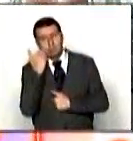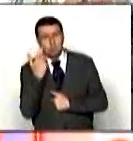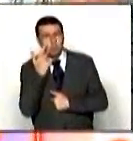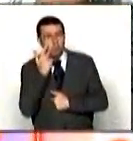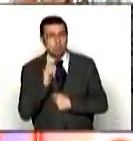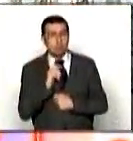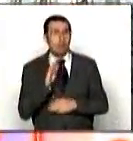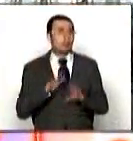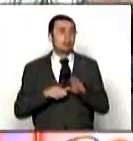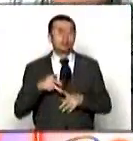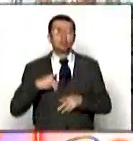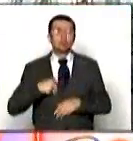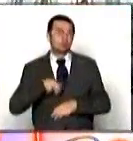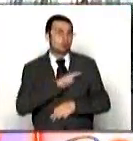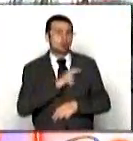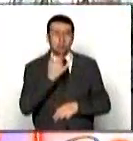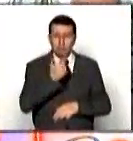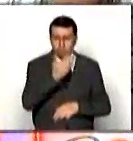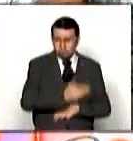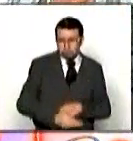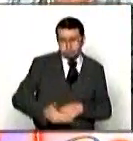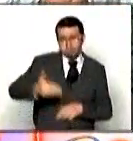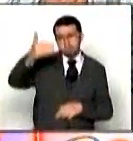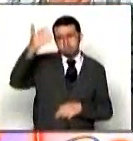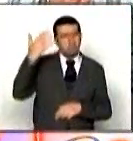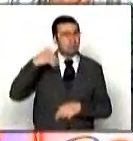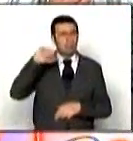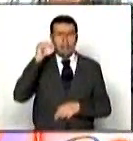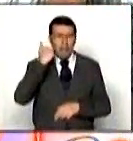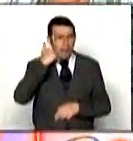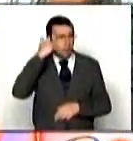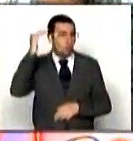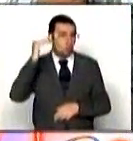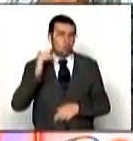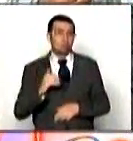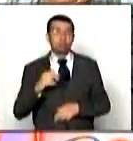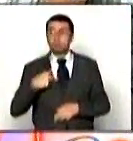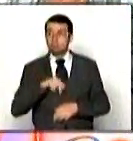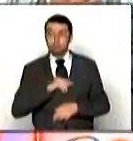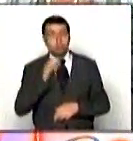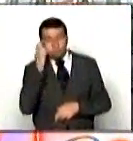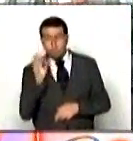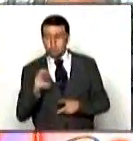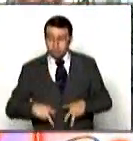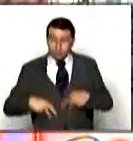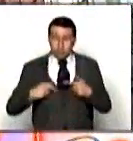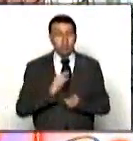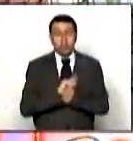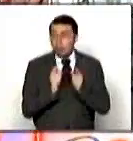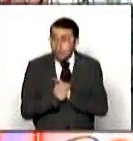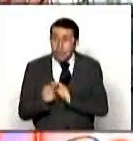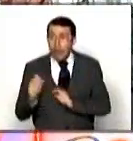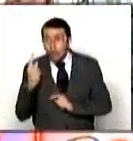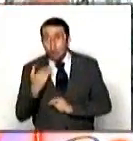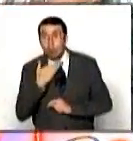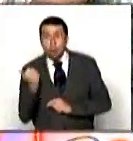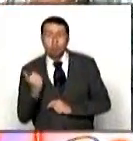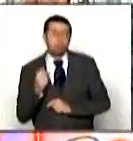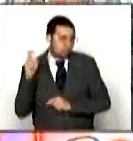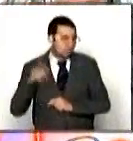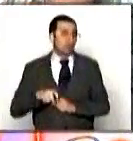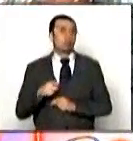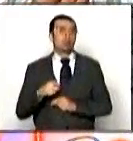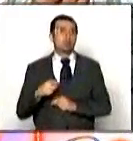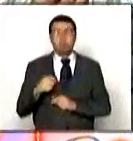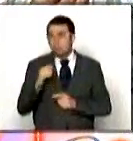adultos, bueno, hemos hecho nuestra vida y cada momento de vida, si podemos cambiar algo para mejorar, hay que hacerlo. Es nuestro deber,